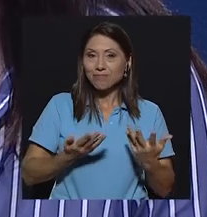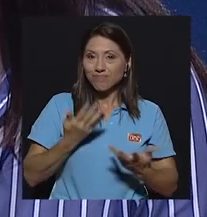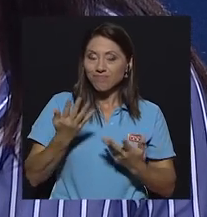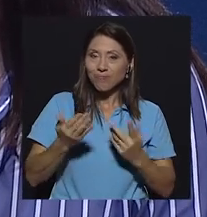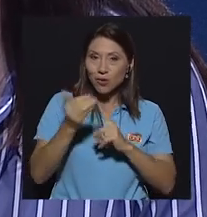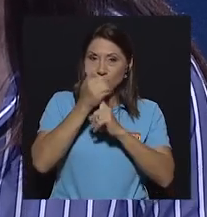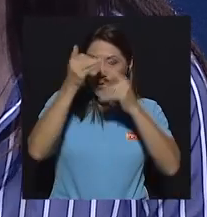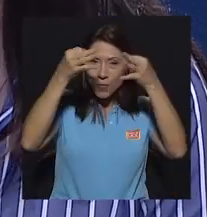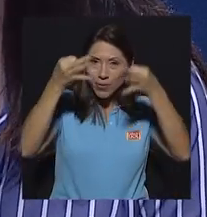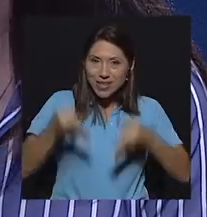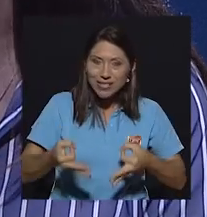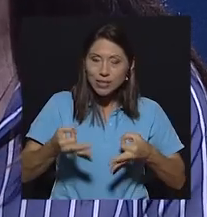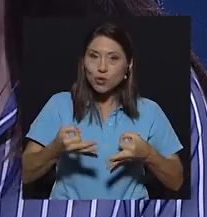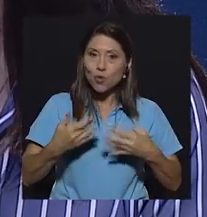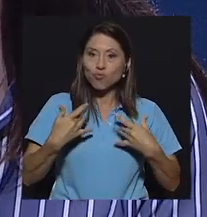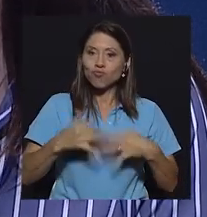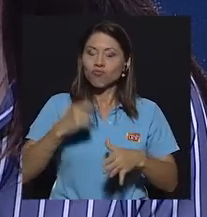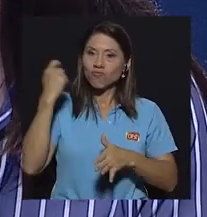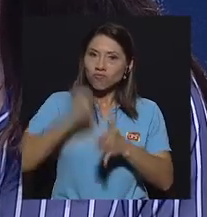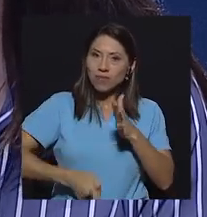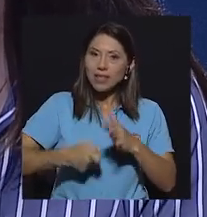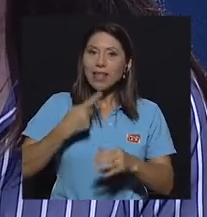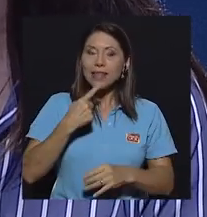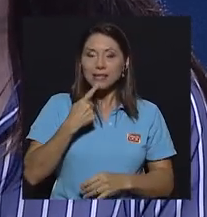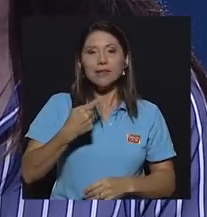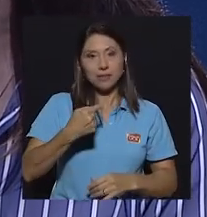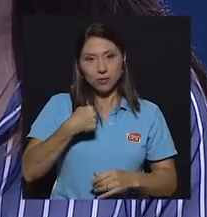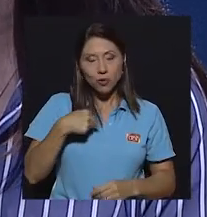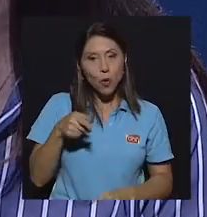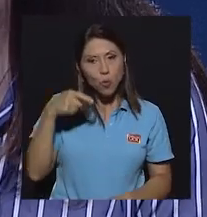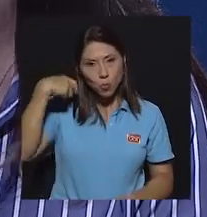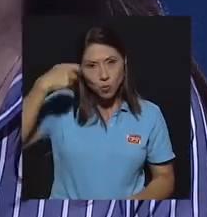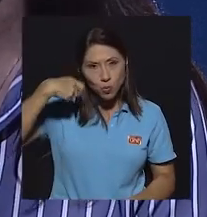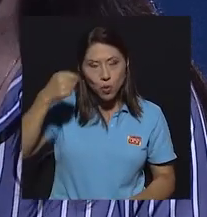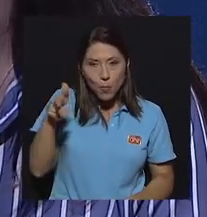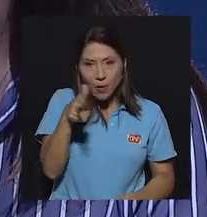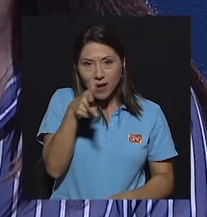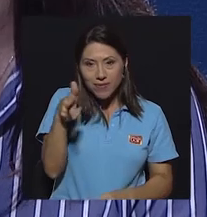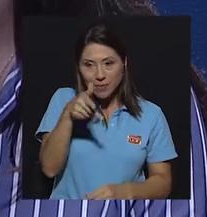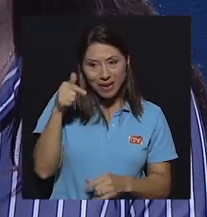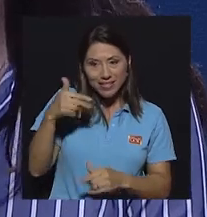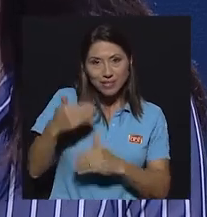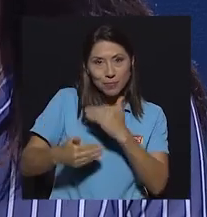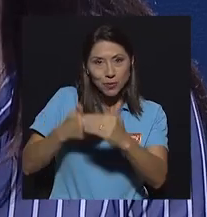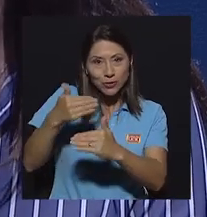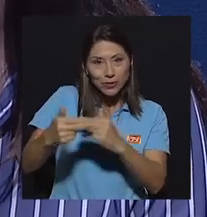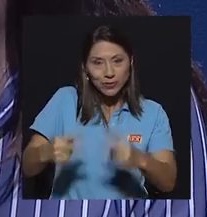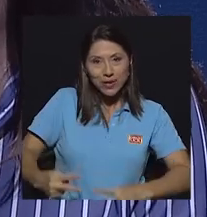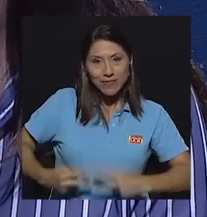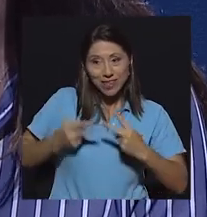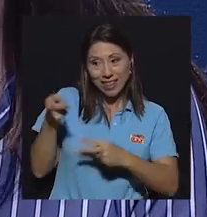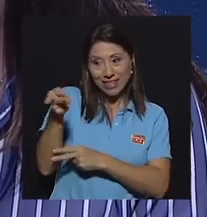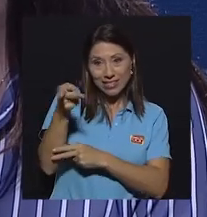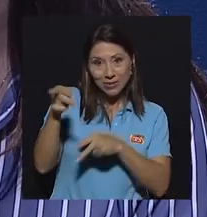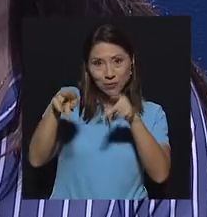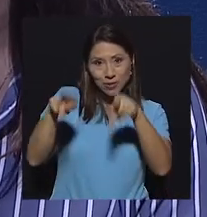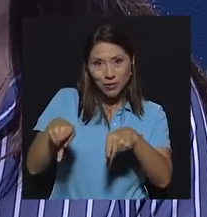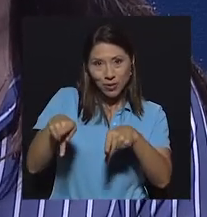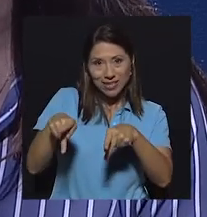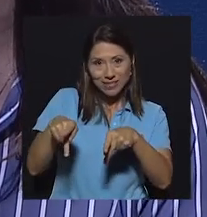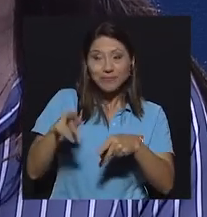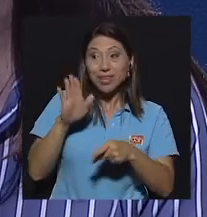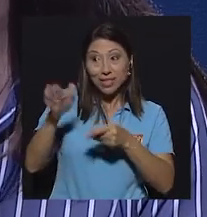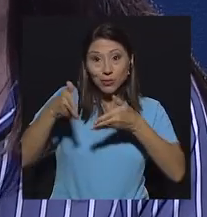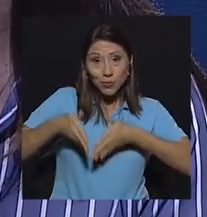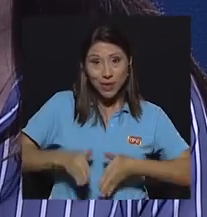pues, si realmente yo creo que si hubiera sabido en lo que me estaba metiendo, pues no sé si